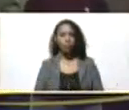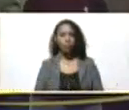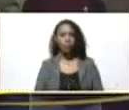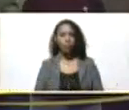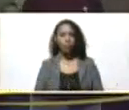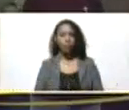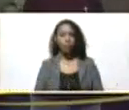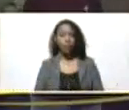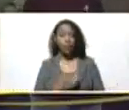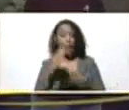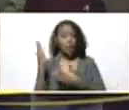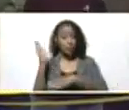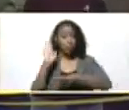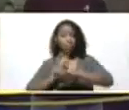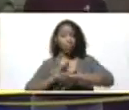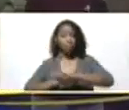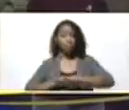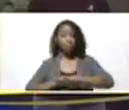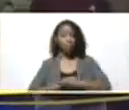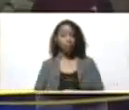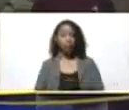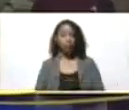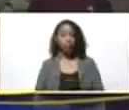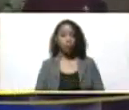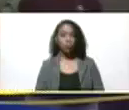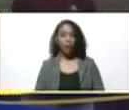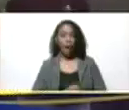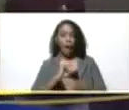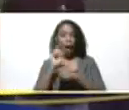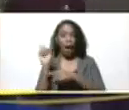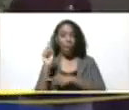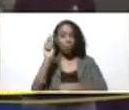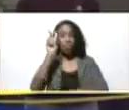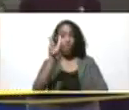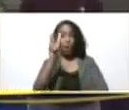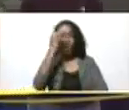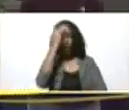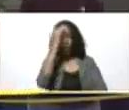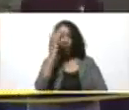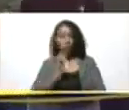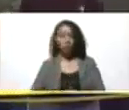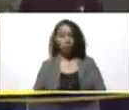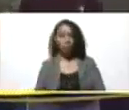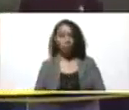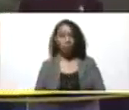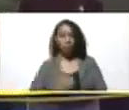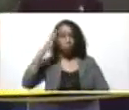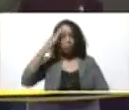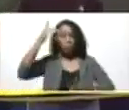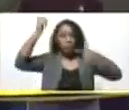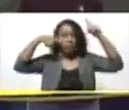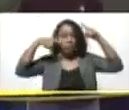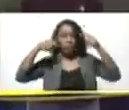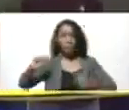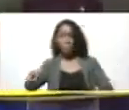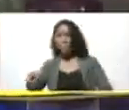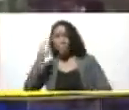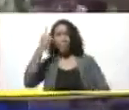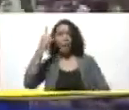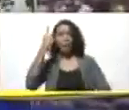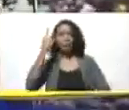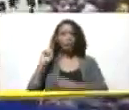Y así fue aquel 2 de febrero, el comandante Chávez, el primer